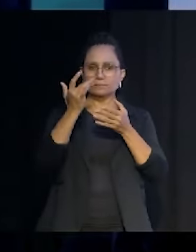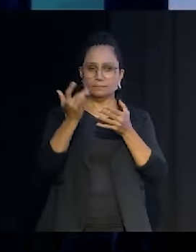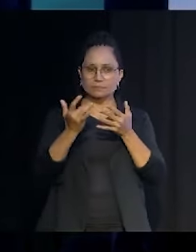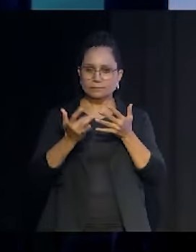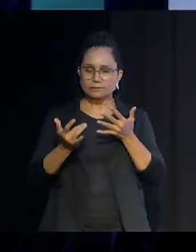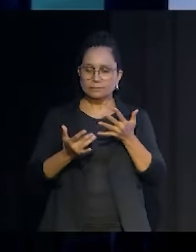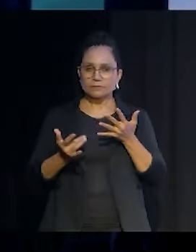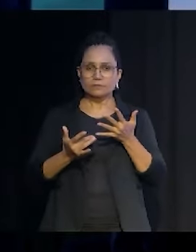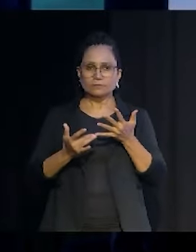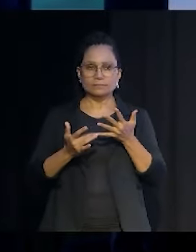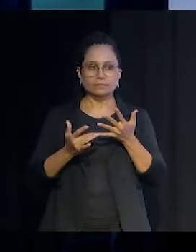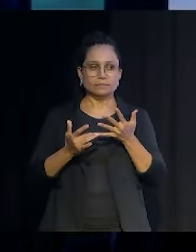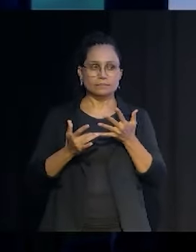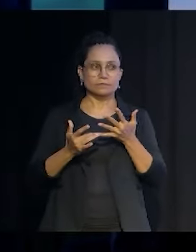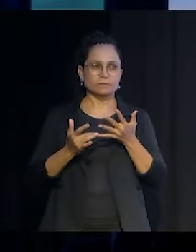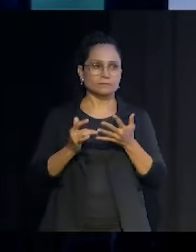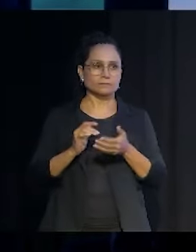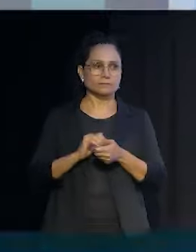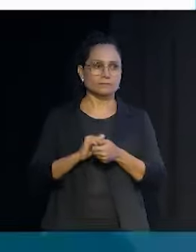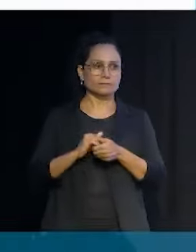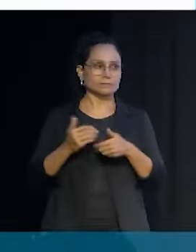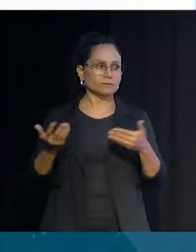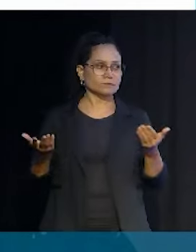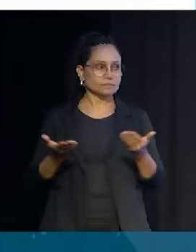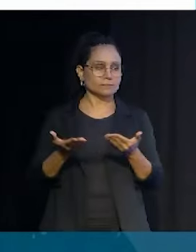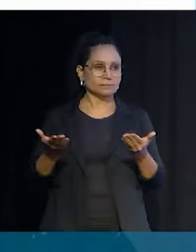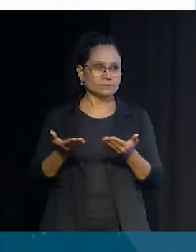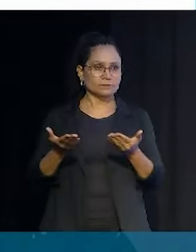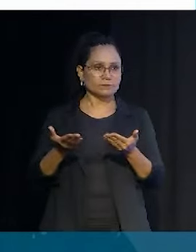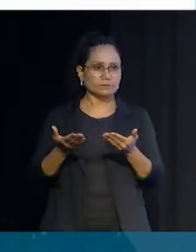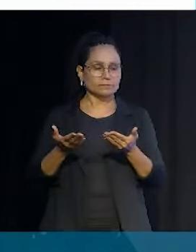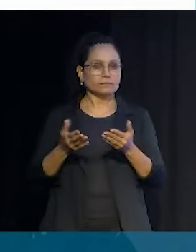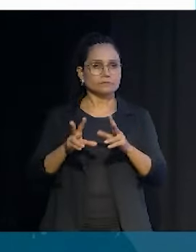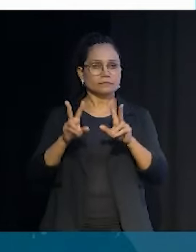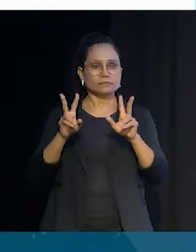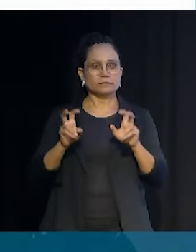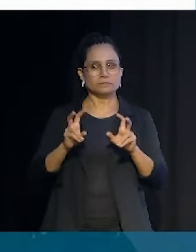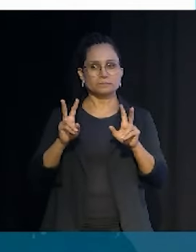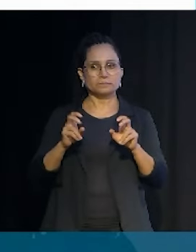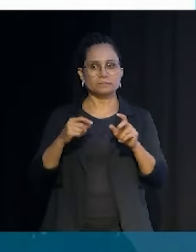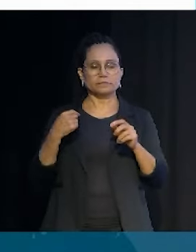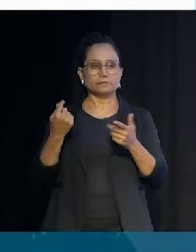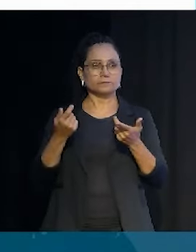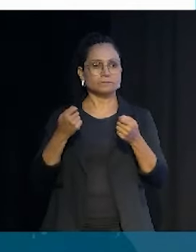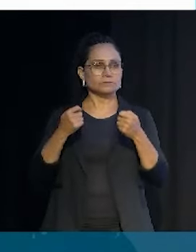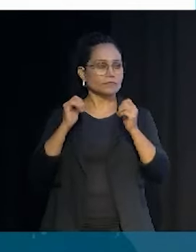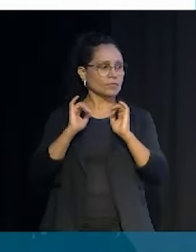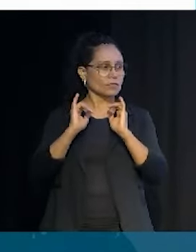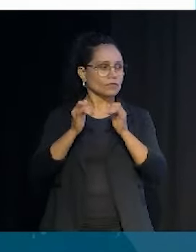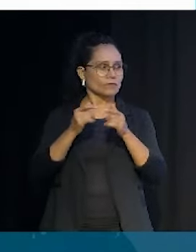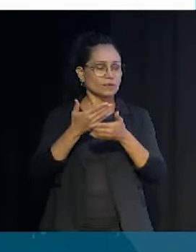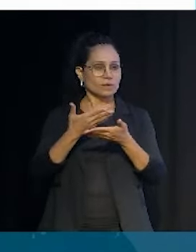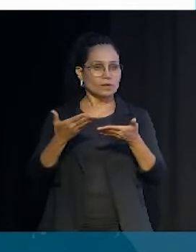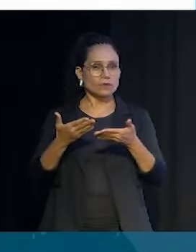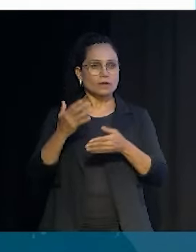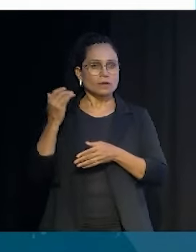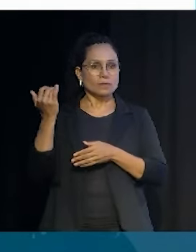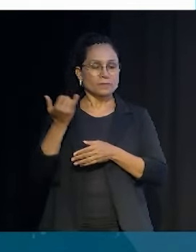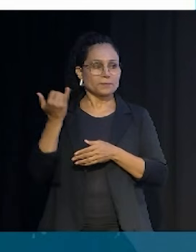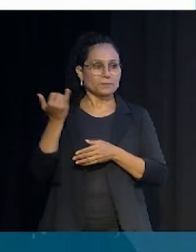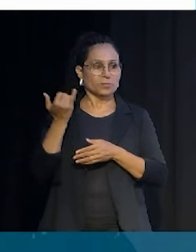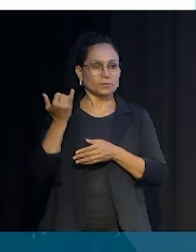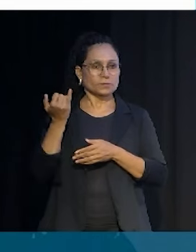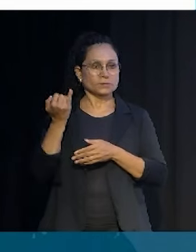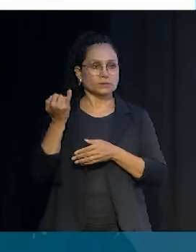eso me lleva a una última. En verdad, ya se acabó mi tiempo, pero necesito hablar una cosa rápida, que es